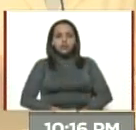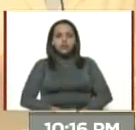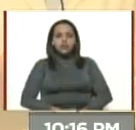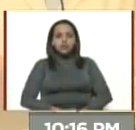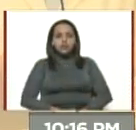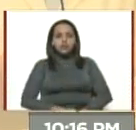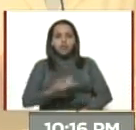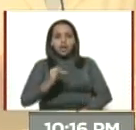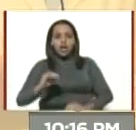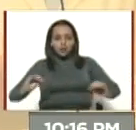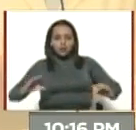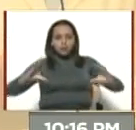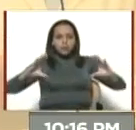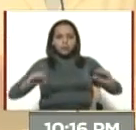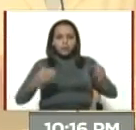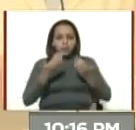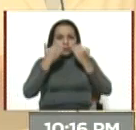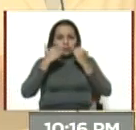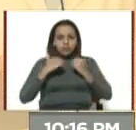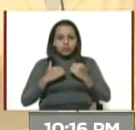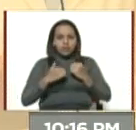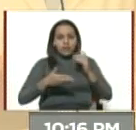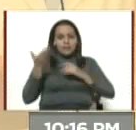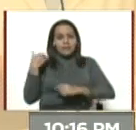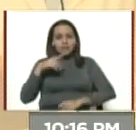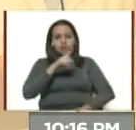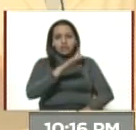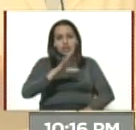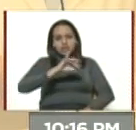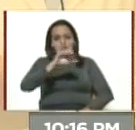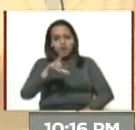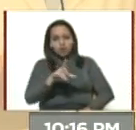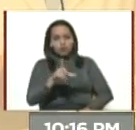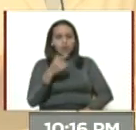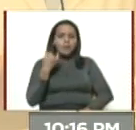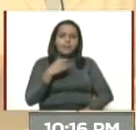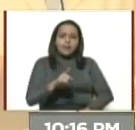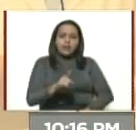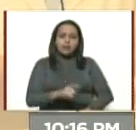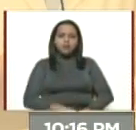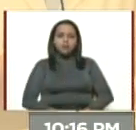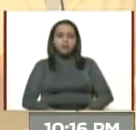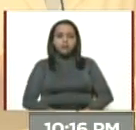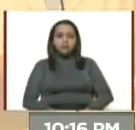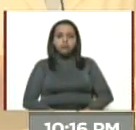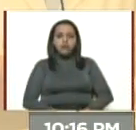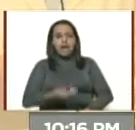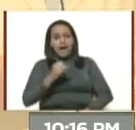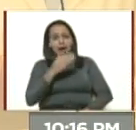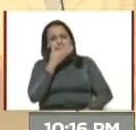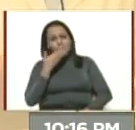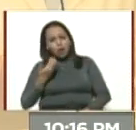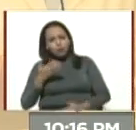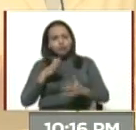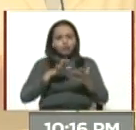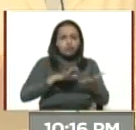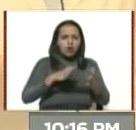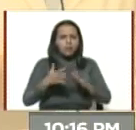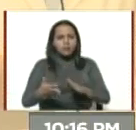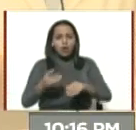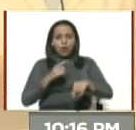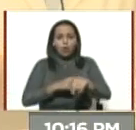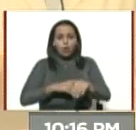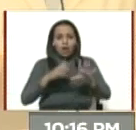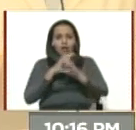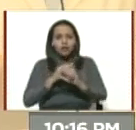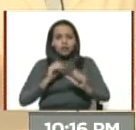conectarlo a ventilación mecánica el pasado 15 de julio, pero a pesar de que hubo una mejoría moderada, en horas de la noche